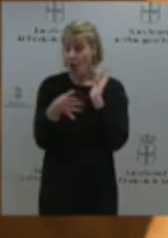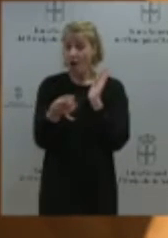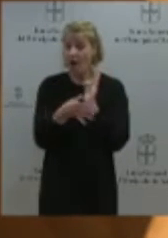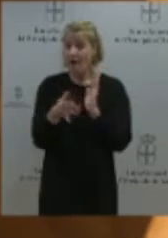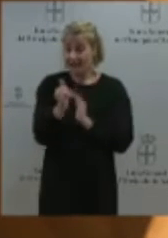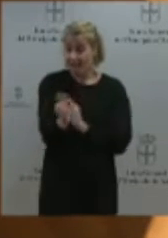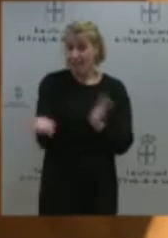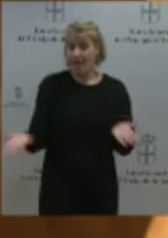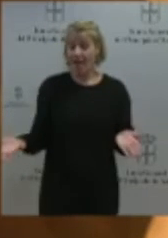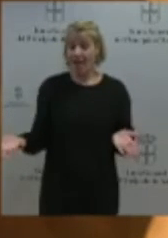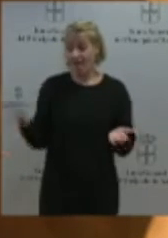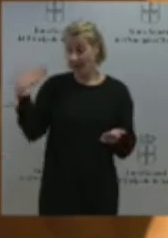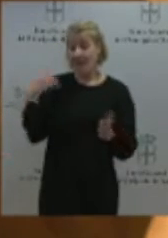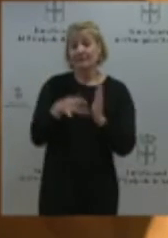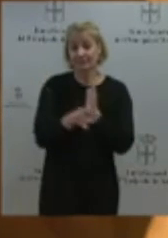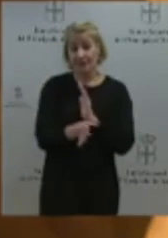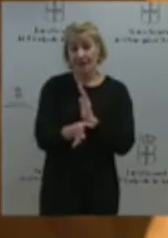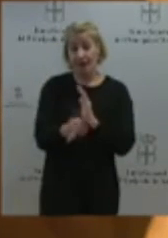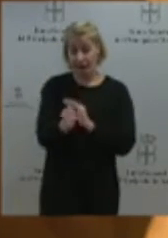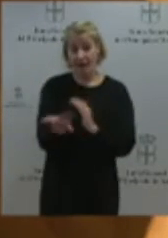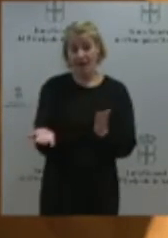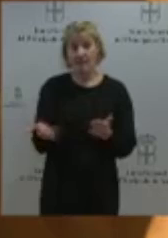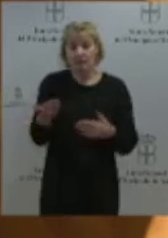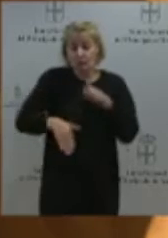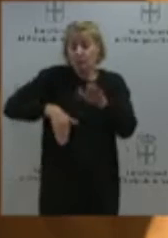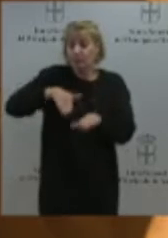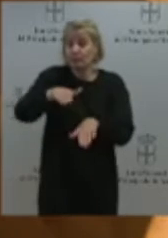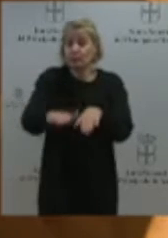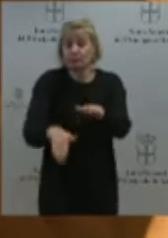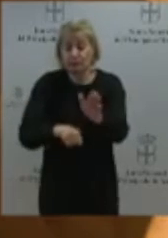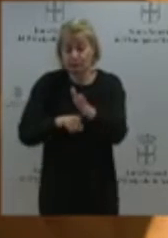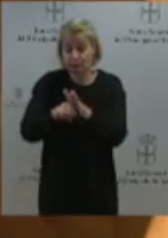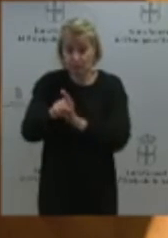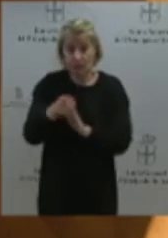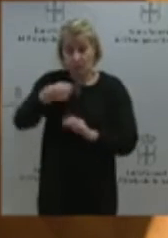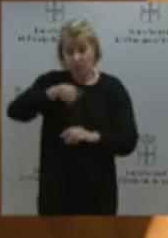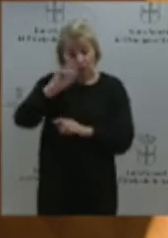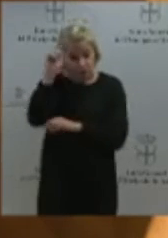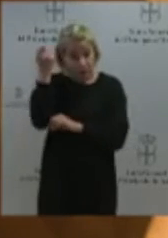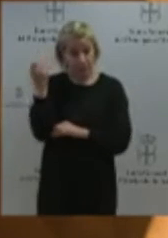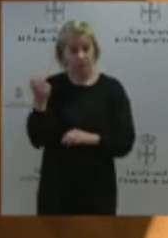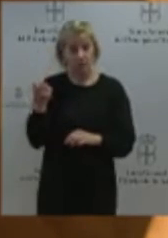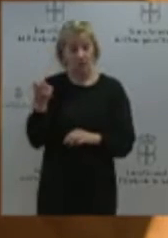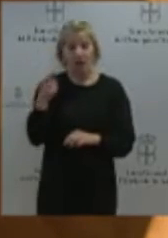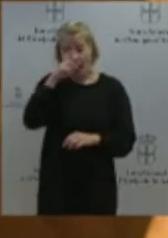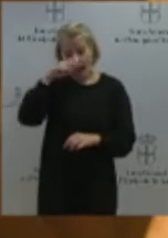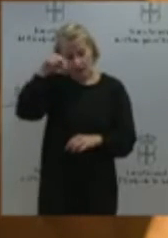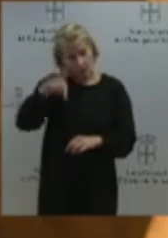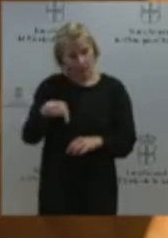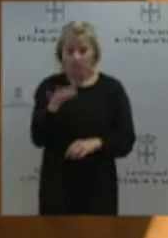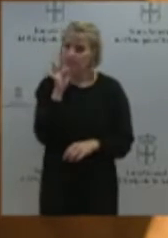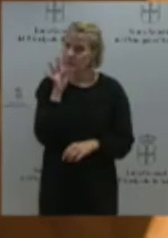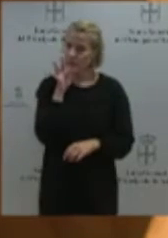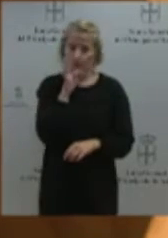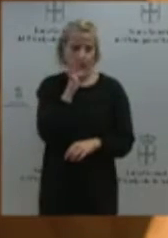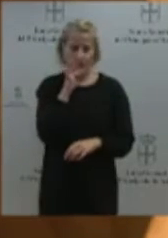volver hacia ello. Este año todavía no hemos vuelto. Usted ha presentado los datos como si ya hubiéramos vuelto a la normalidad, y no es así. Porque